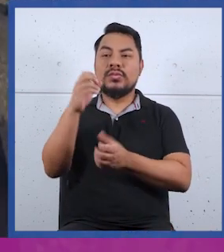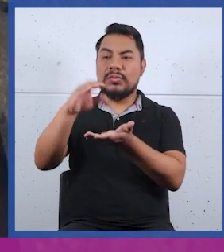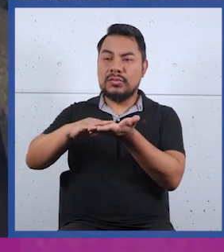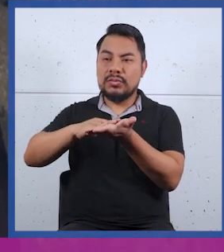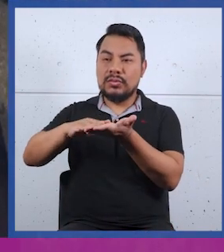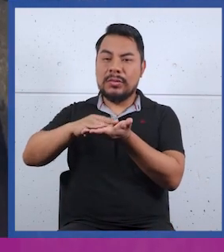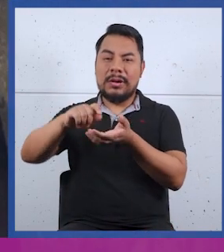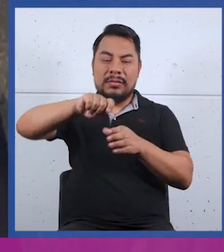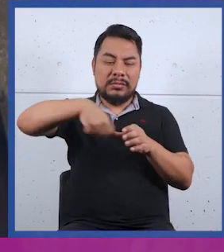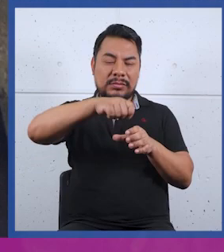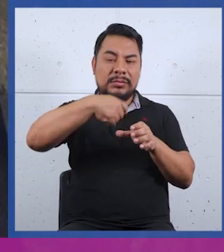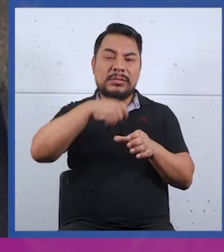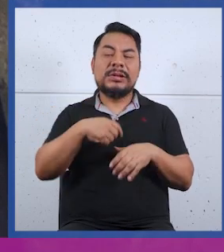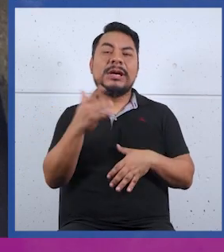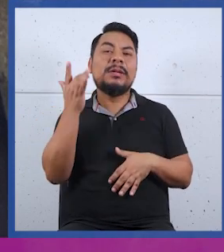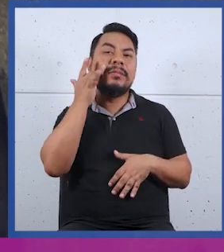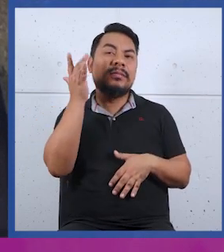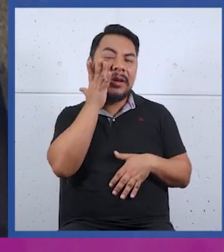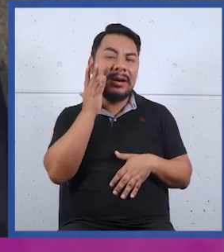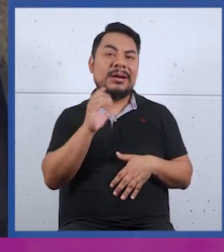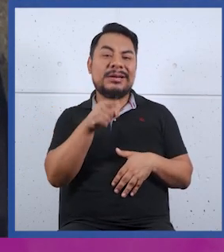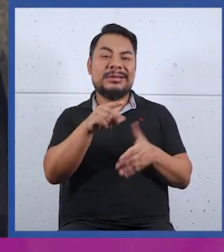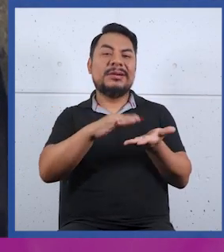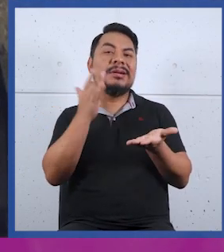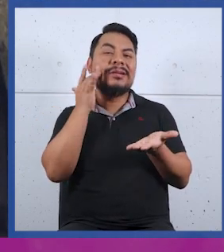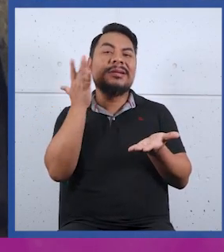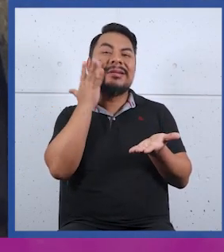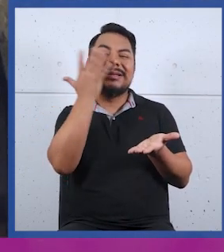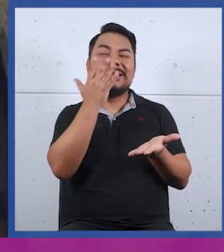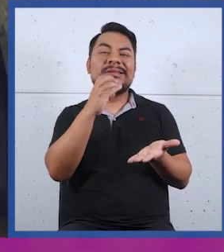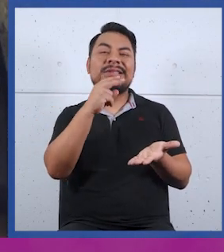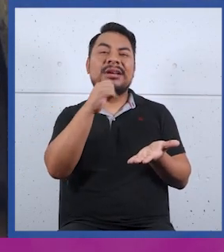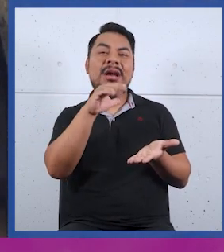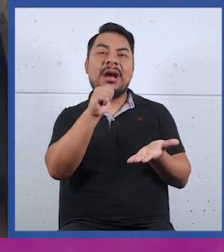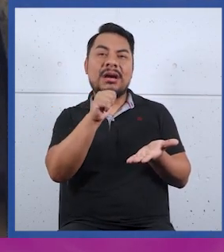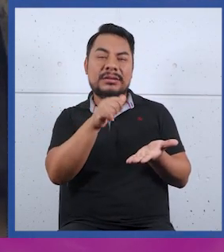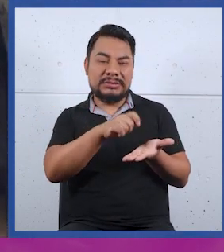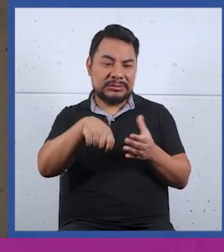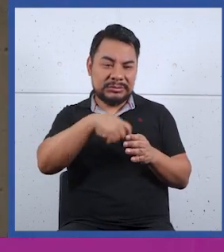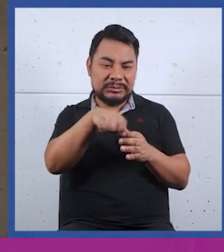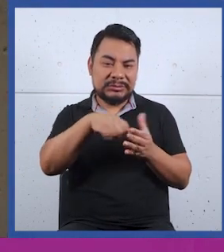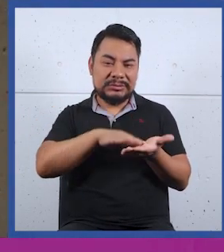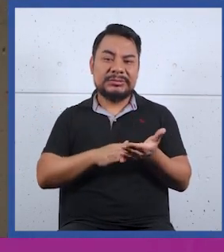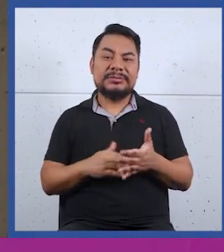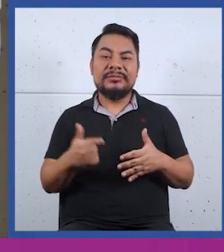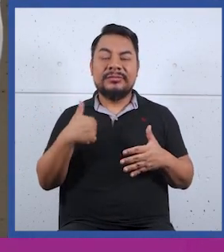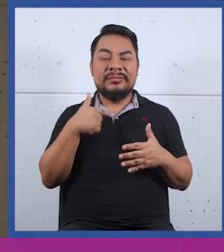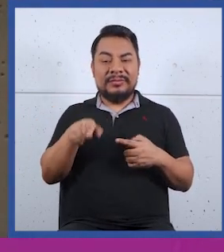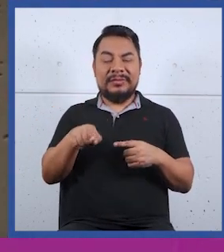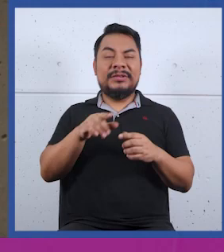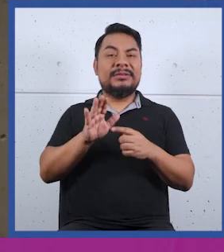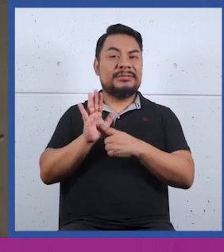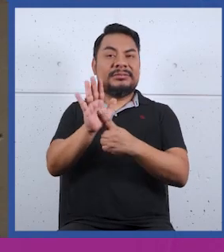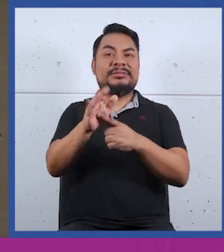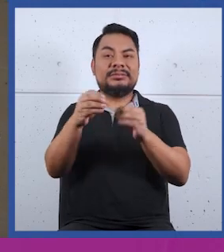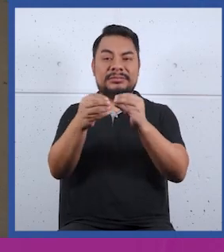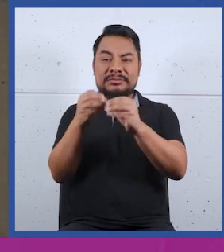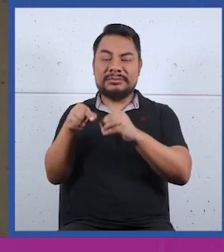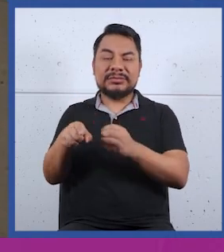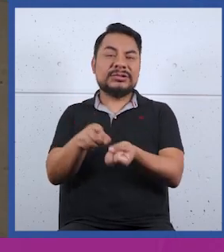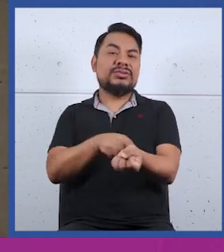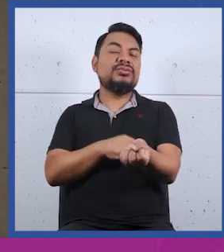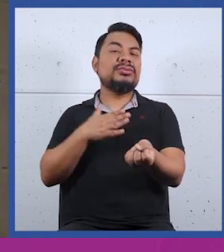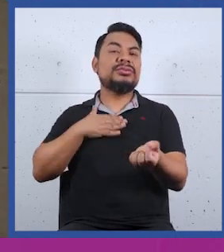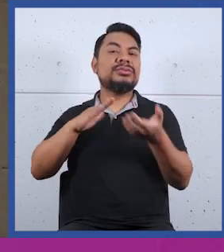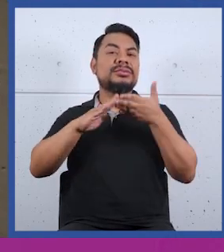elabora miel, lo que es chancaca, y todo se hace a base de lo que yo representé esto, y es